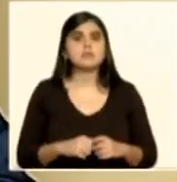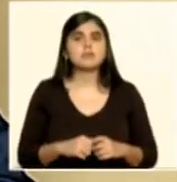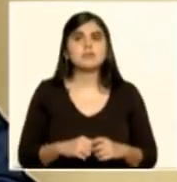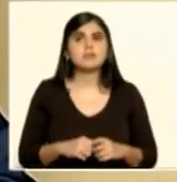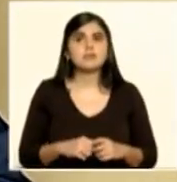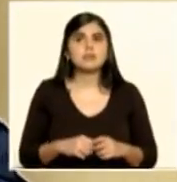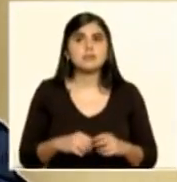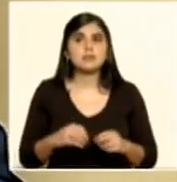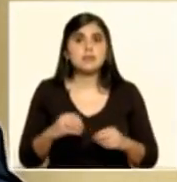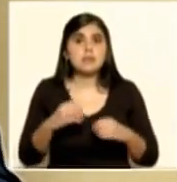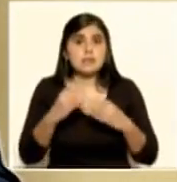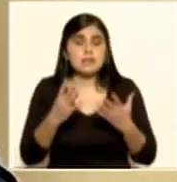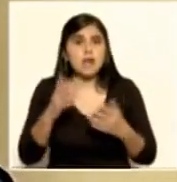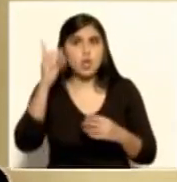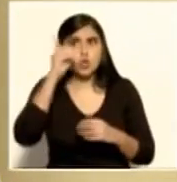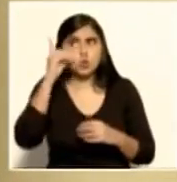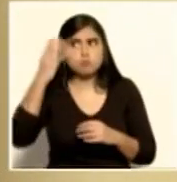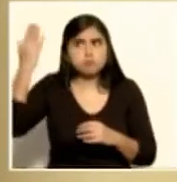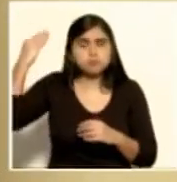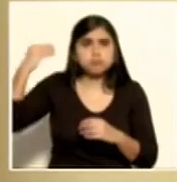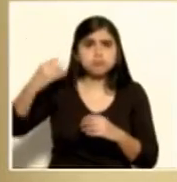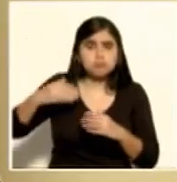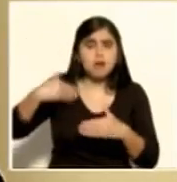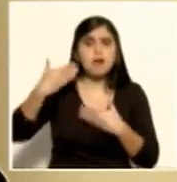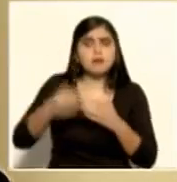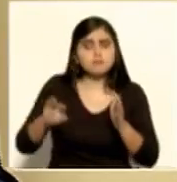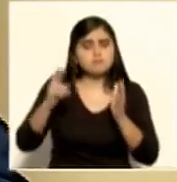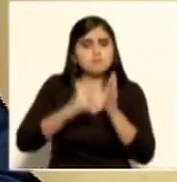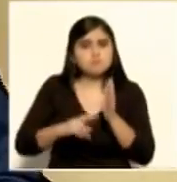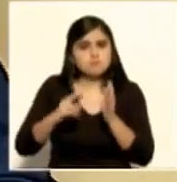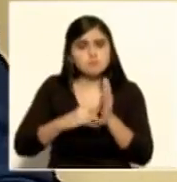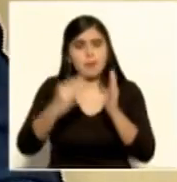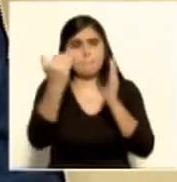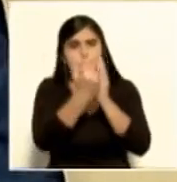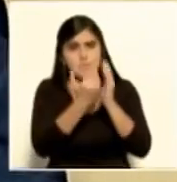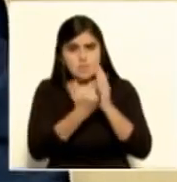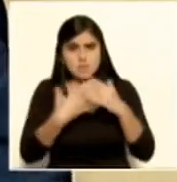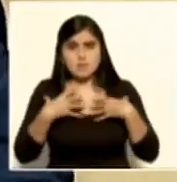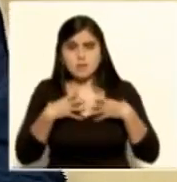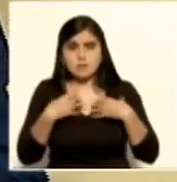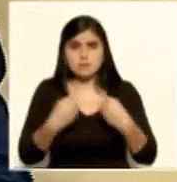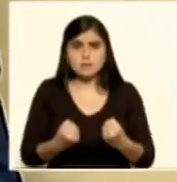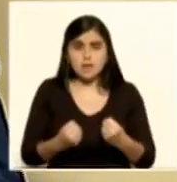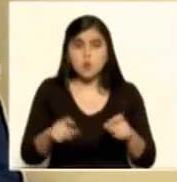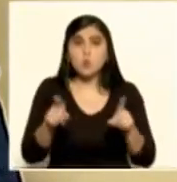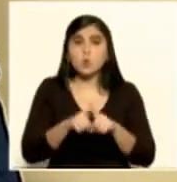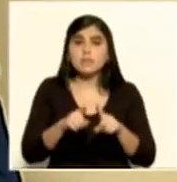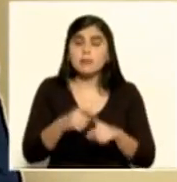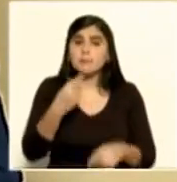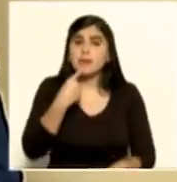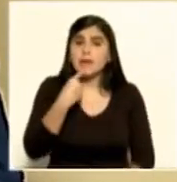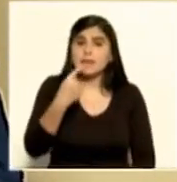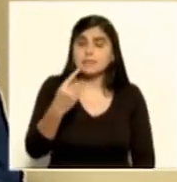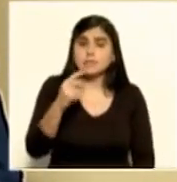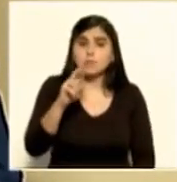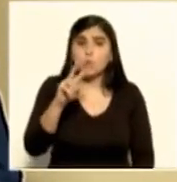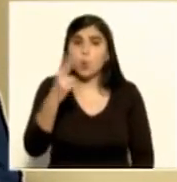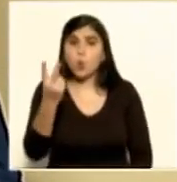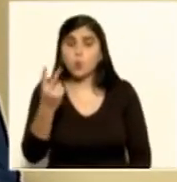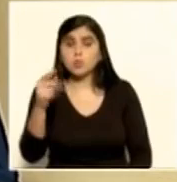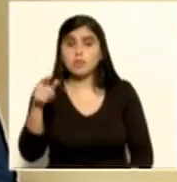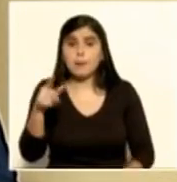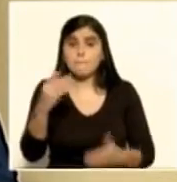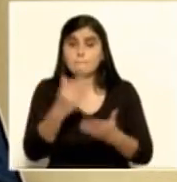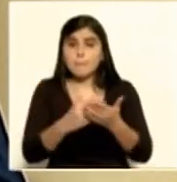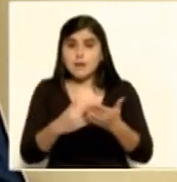el doctor ha venido ampliando y mencionando muchísimo las medidas sanitarias, y también ha mencionado la otra parte del operativo